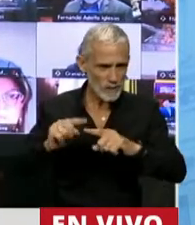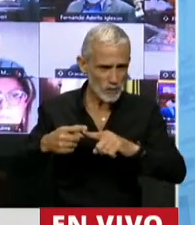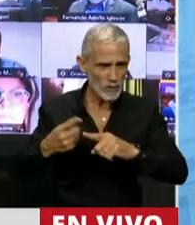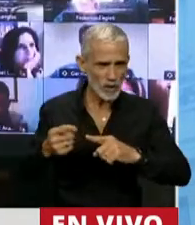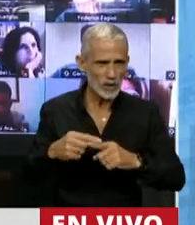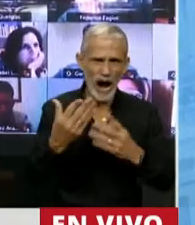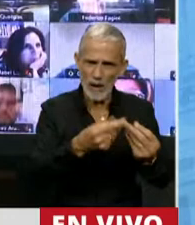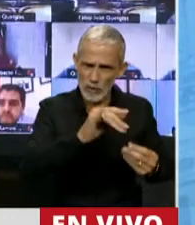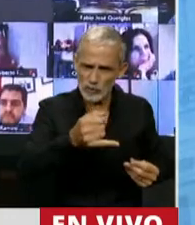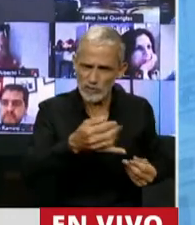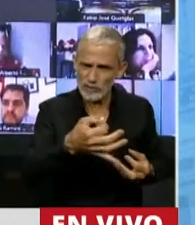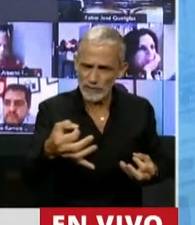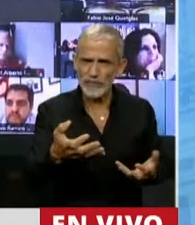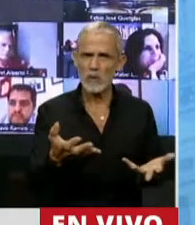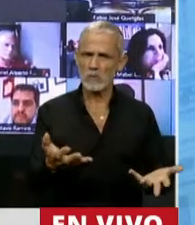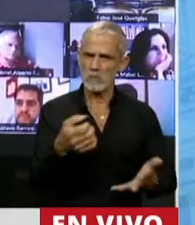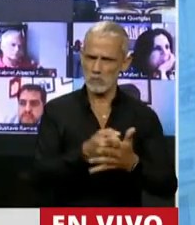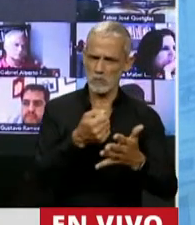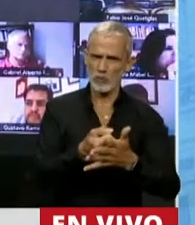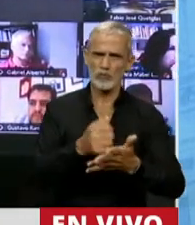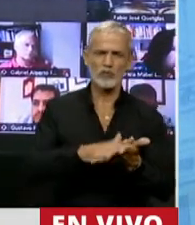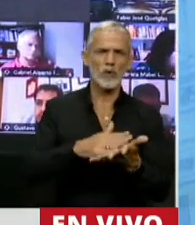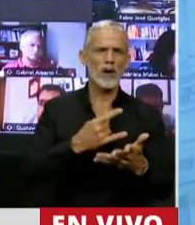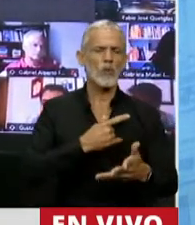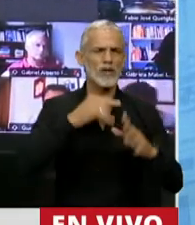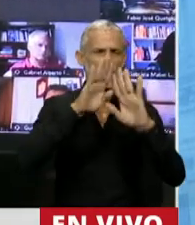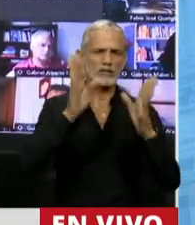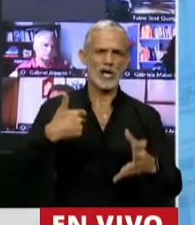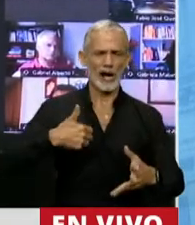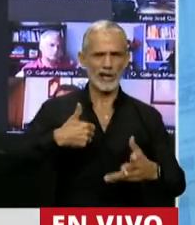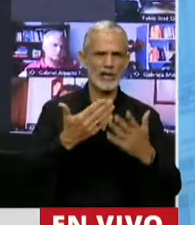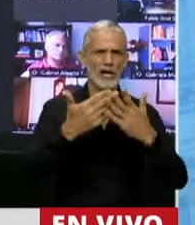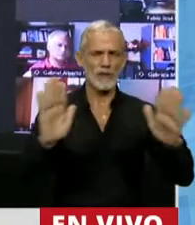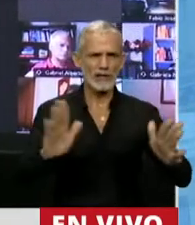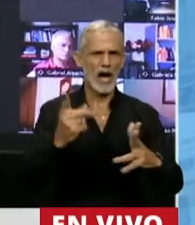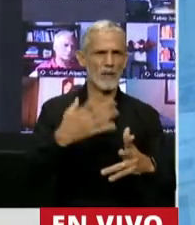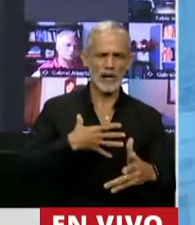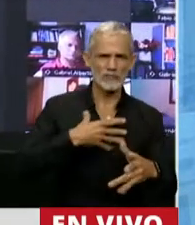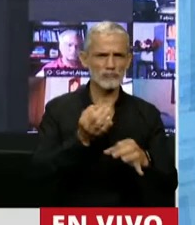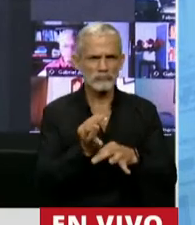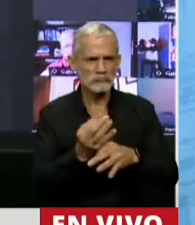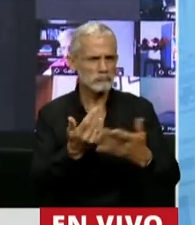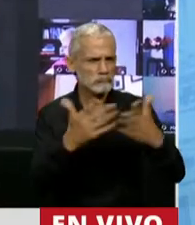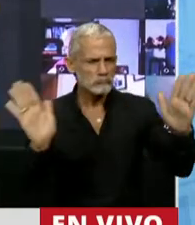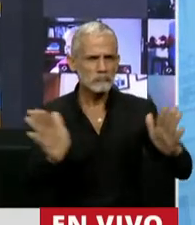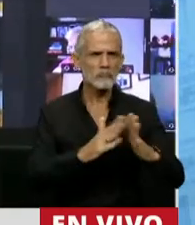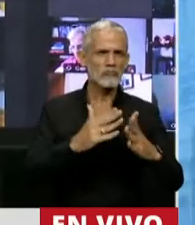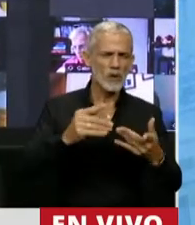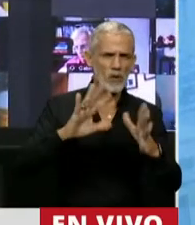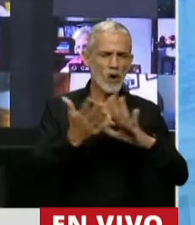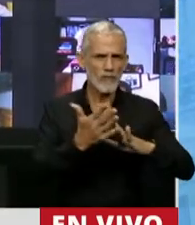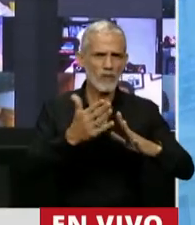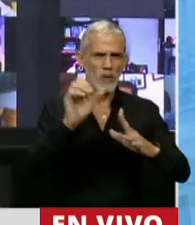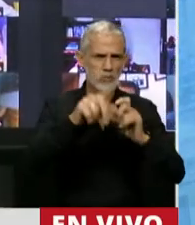lucha de la Universidad Argentina para lograr su autonomía, su libertad de cátedra, para consagrar principios del